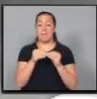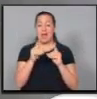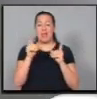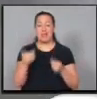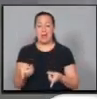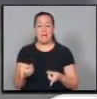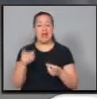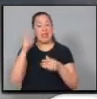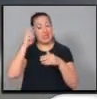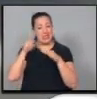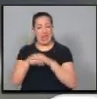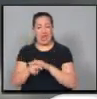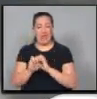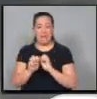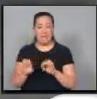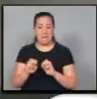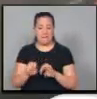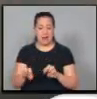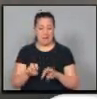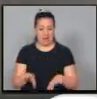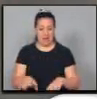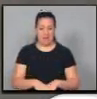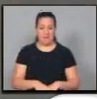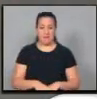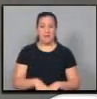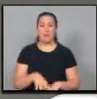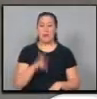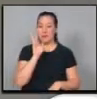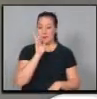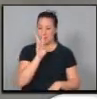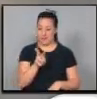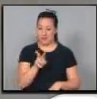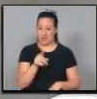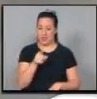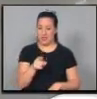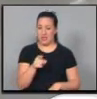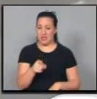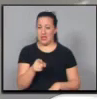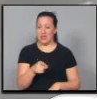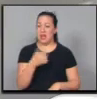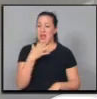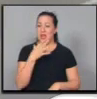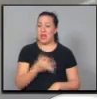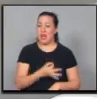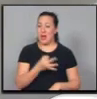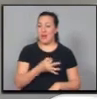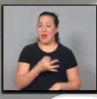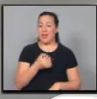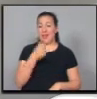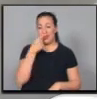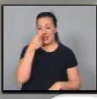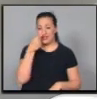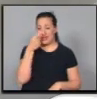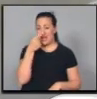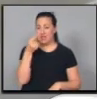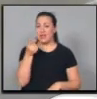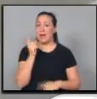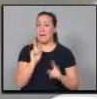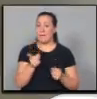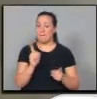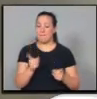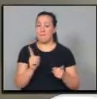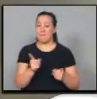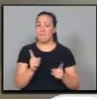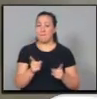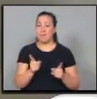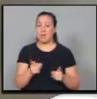todavía intentando salvar su vida. Vos fíjate, esto es realmente muy interesante para remarcar. Estamos hablando de una misma vía que cambia de